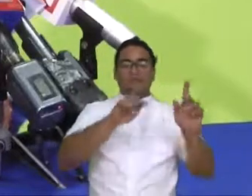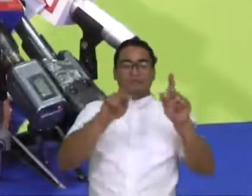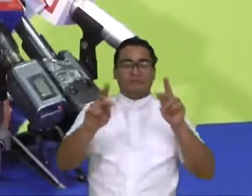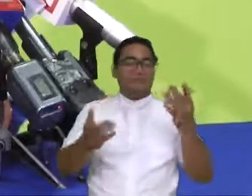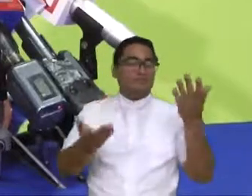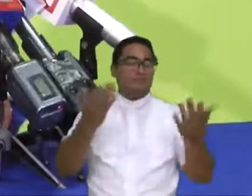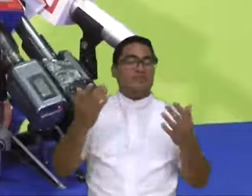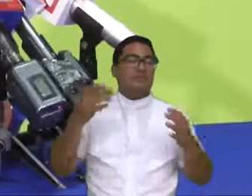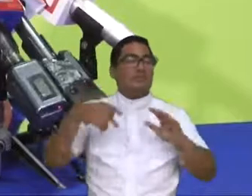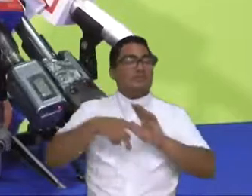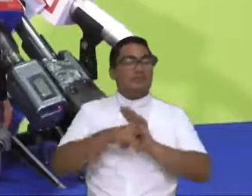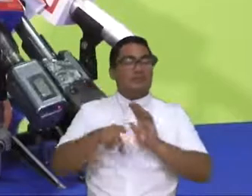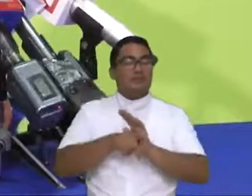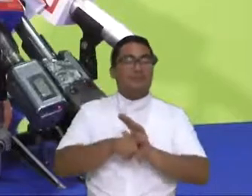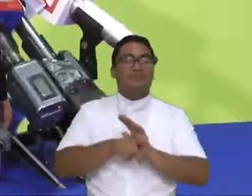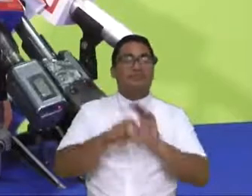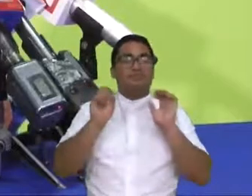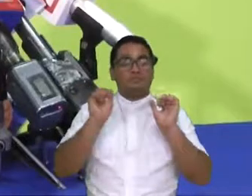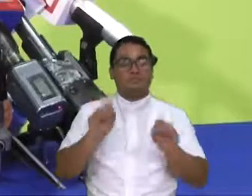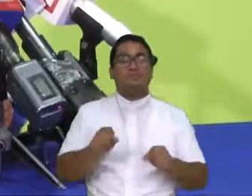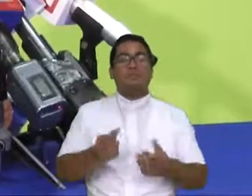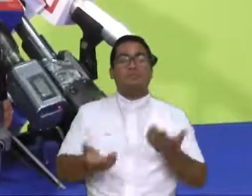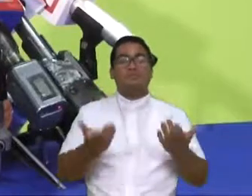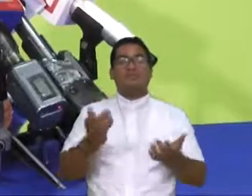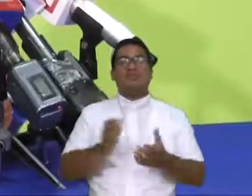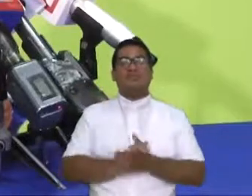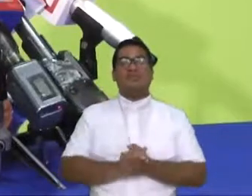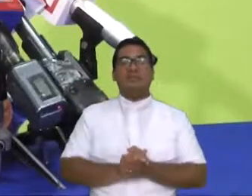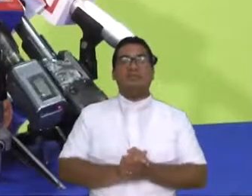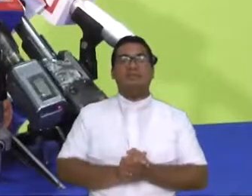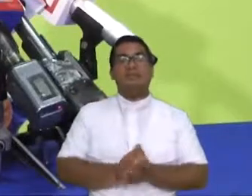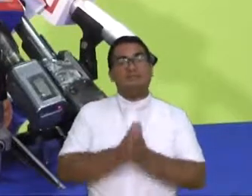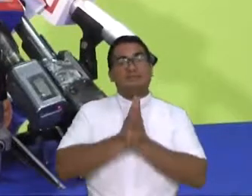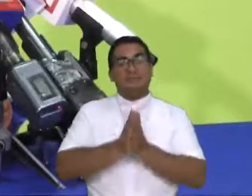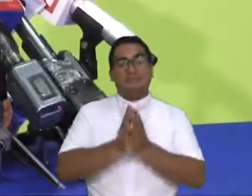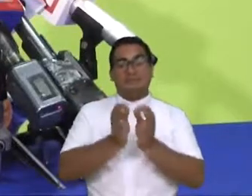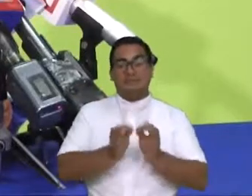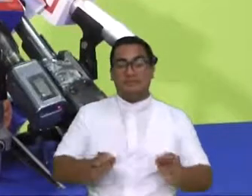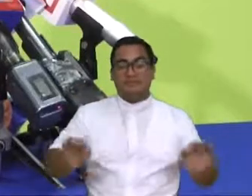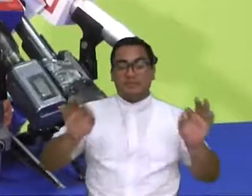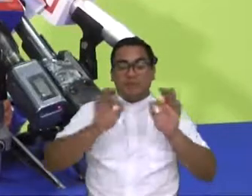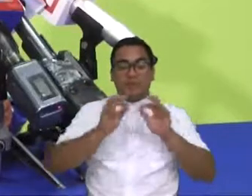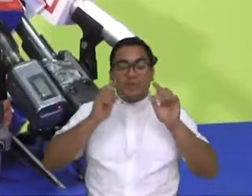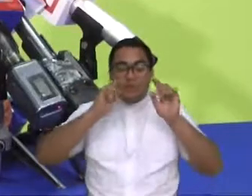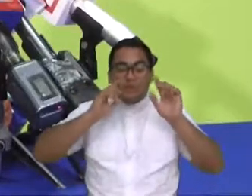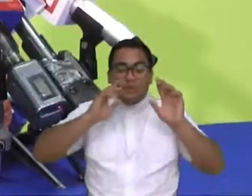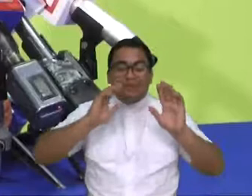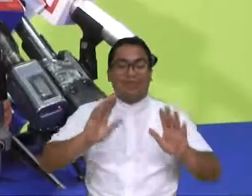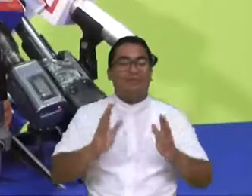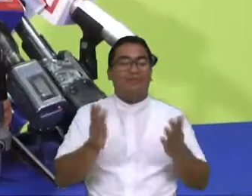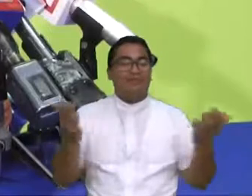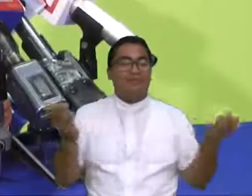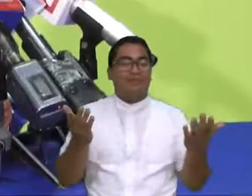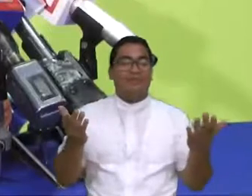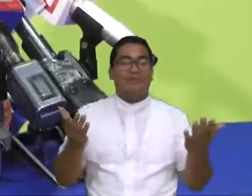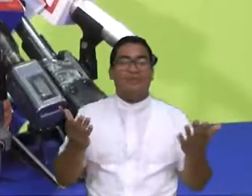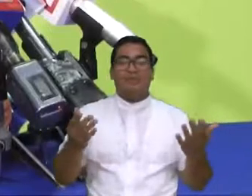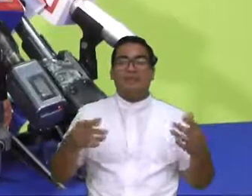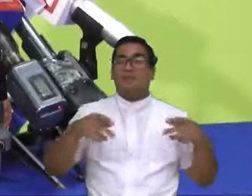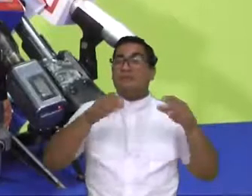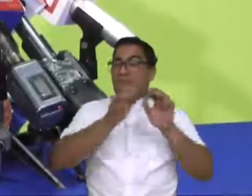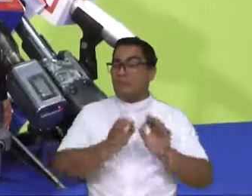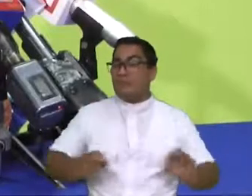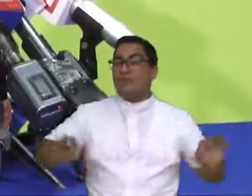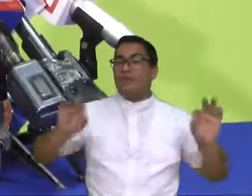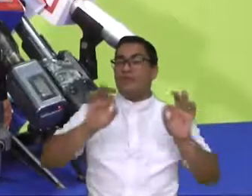alguna situación de riesgo que se pudiese presentar. Insistimos siempre en las medidas preventivas, que en este caso para nosotros es